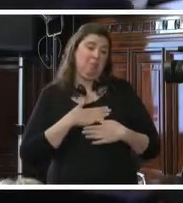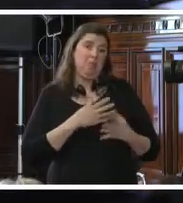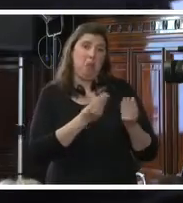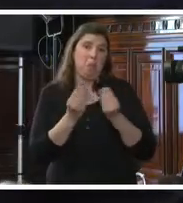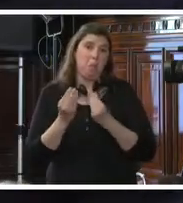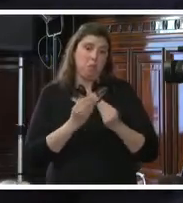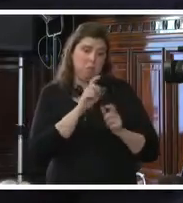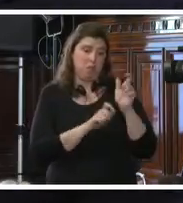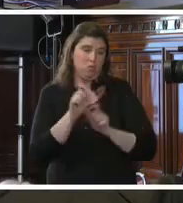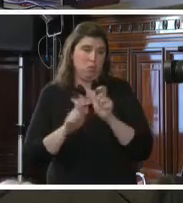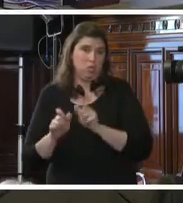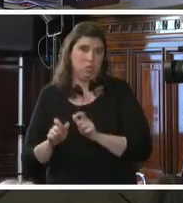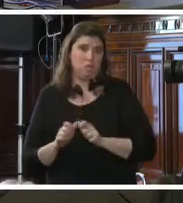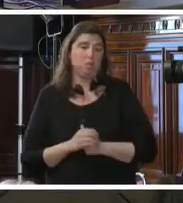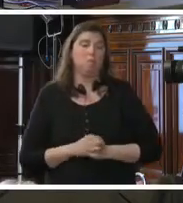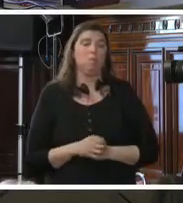gobiernos.